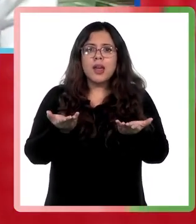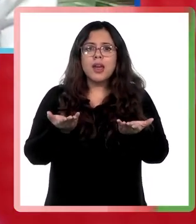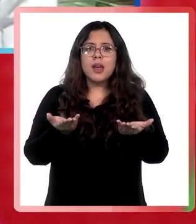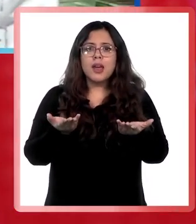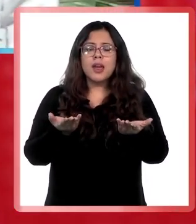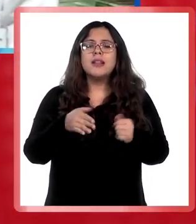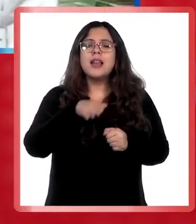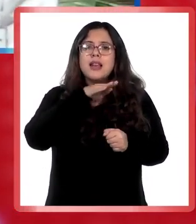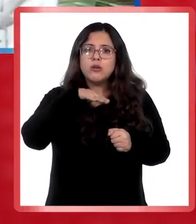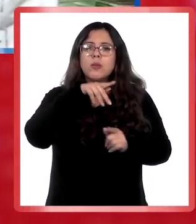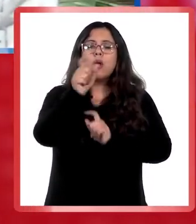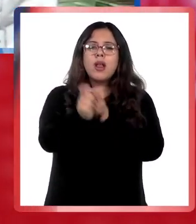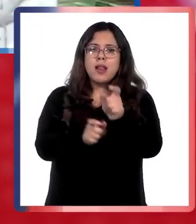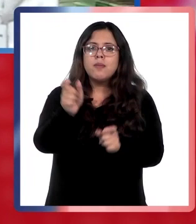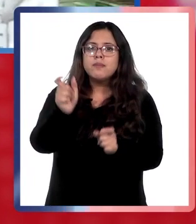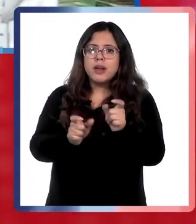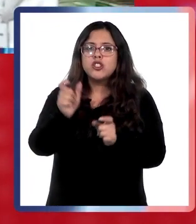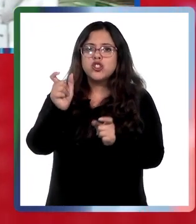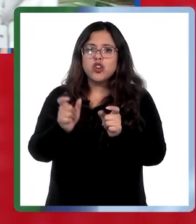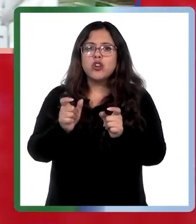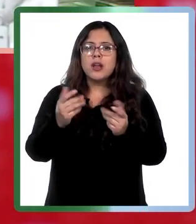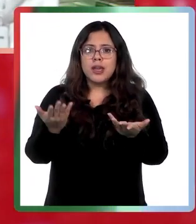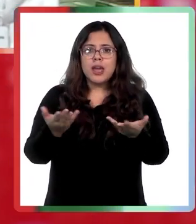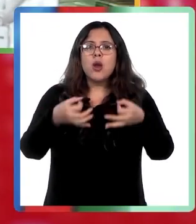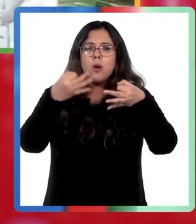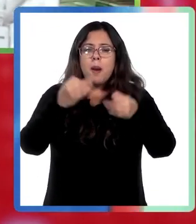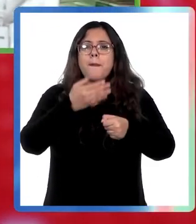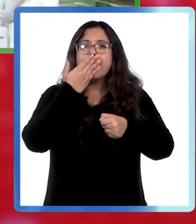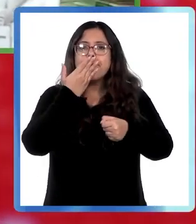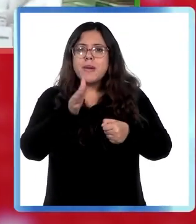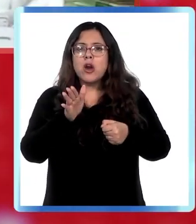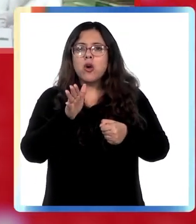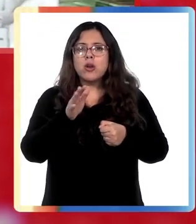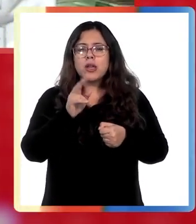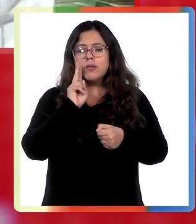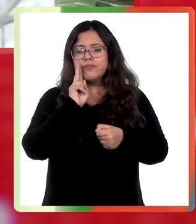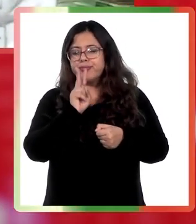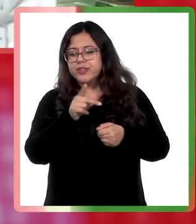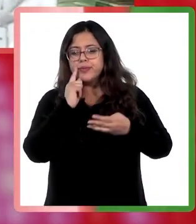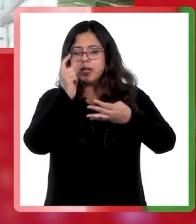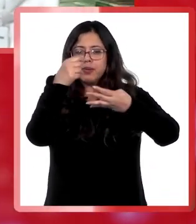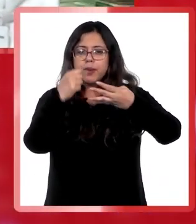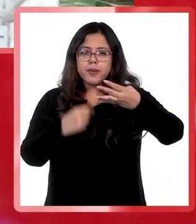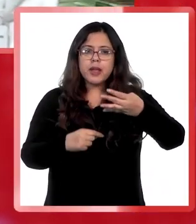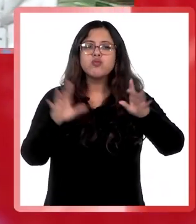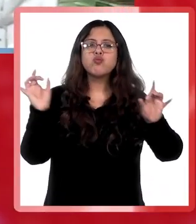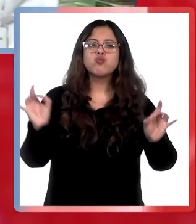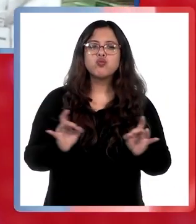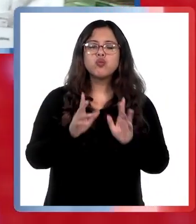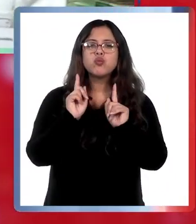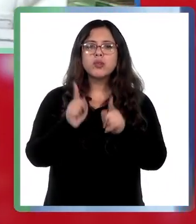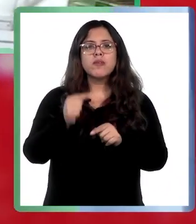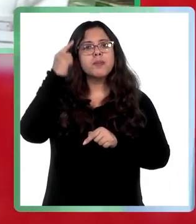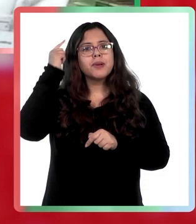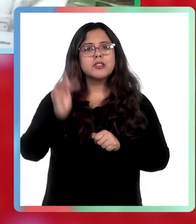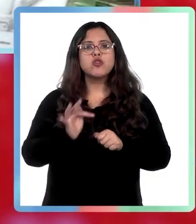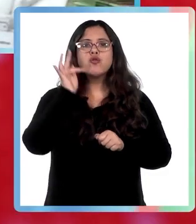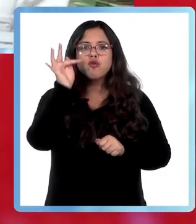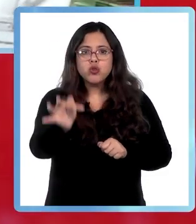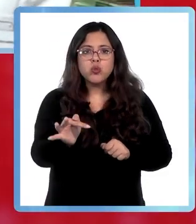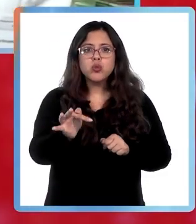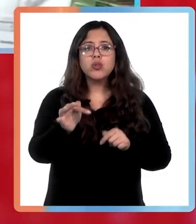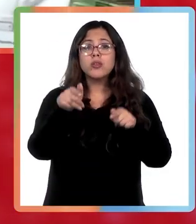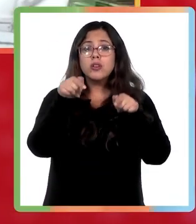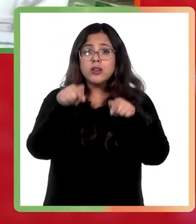día más en los pacientes como una manera de tener una mejor mirada de cómo es la próstata. Y si uno tiene que apostar al